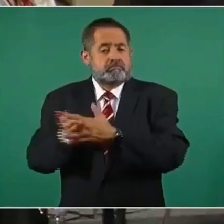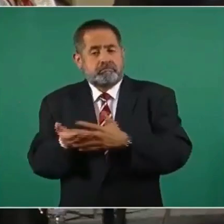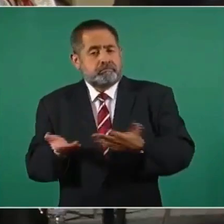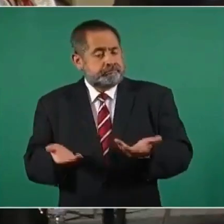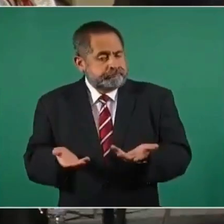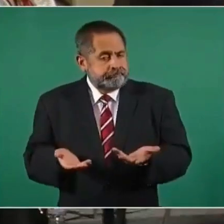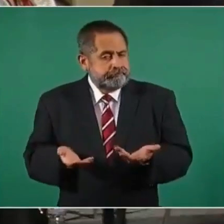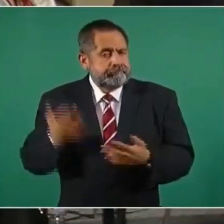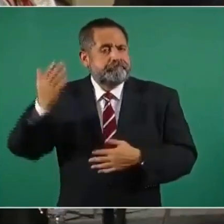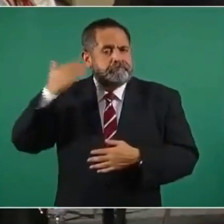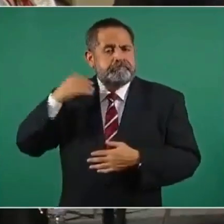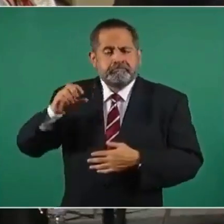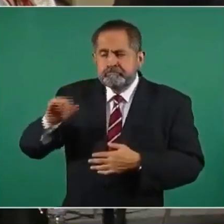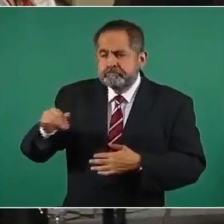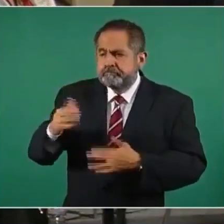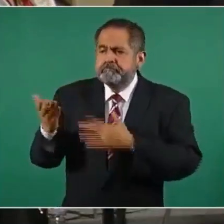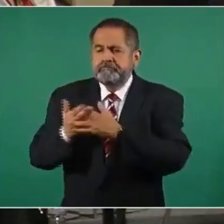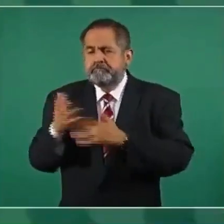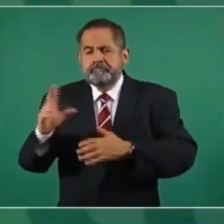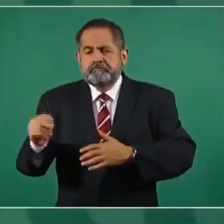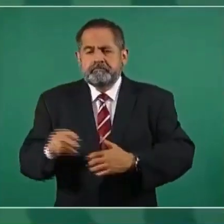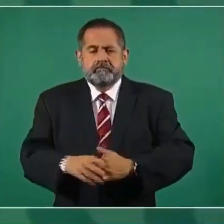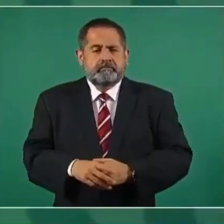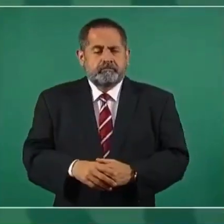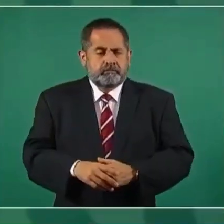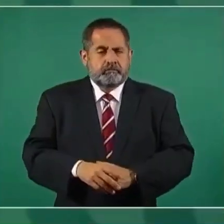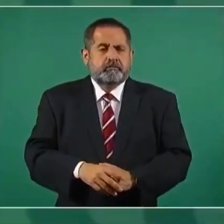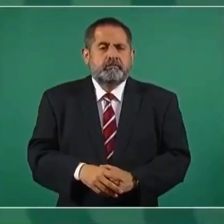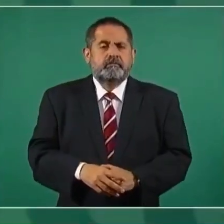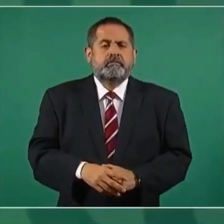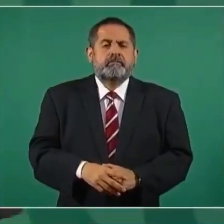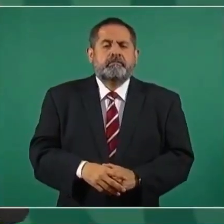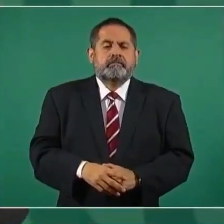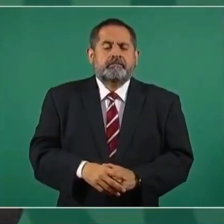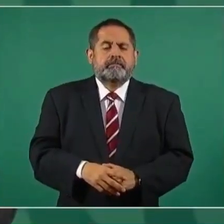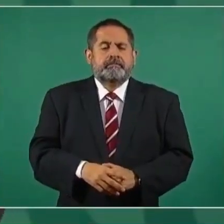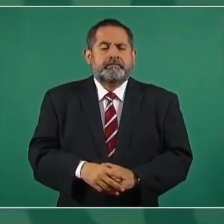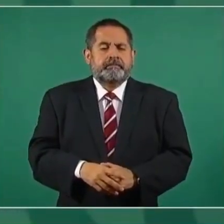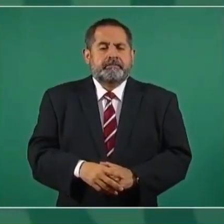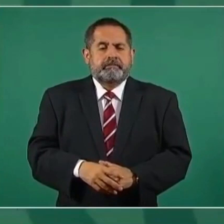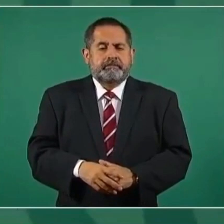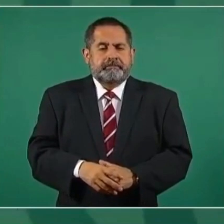de eso regularmente? Sí, se está